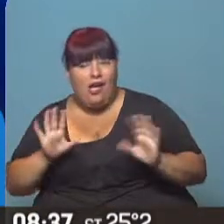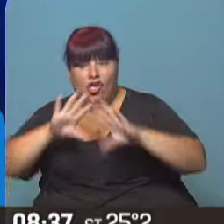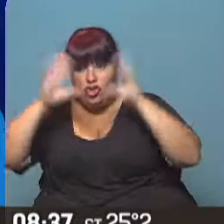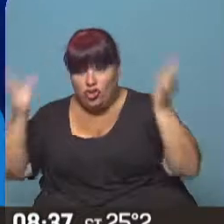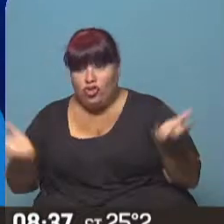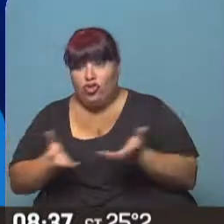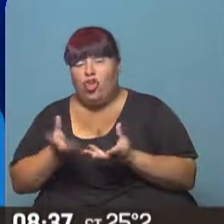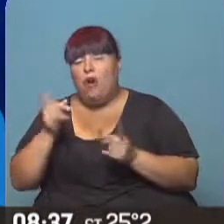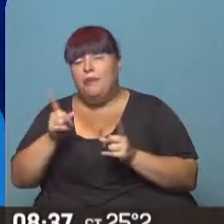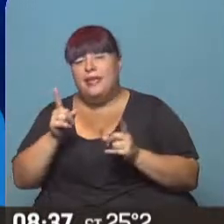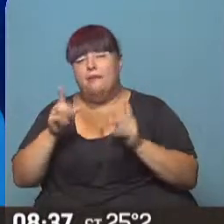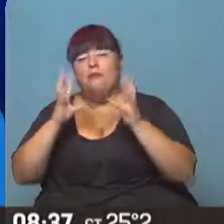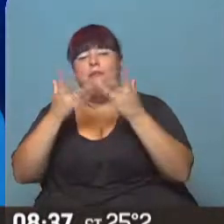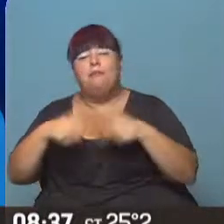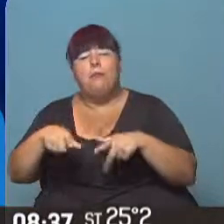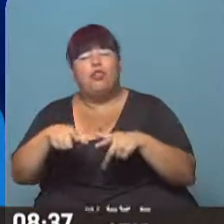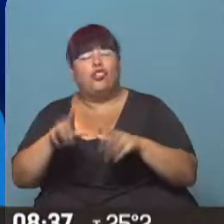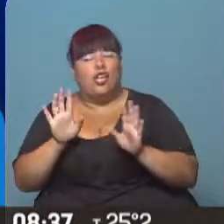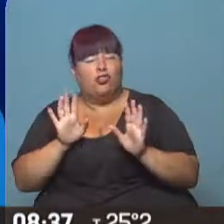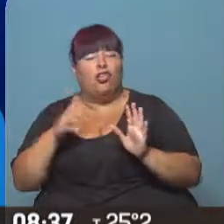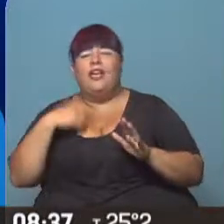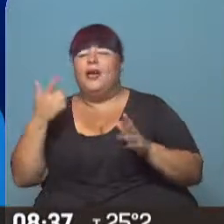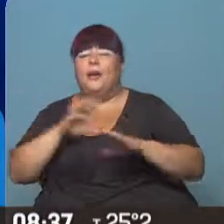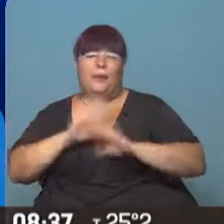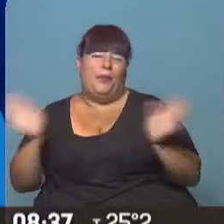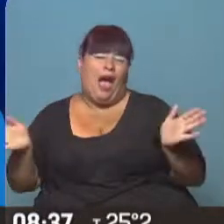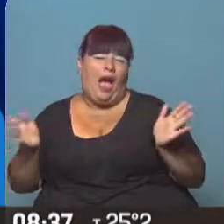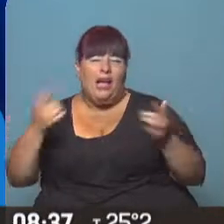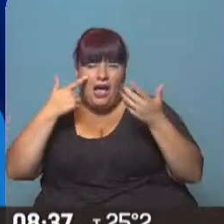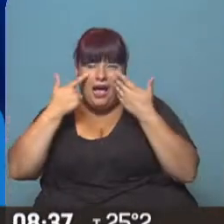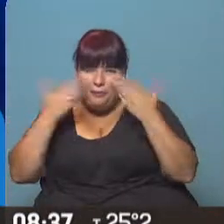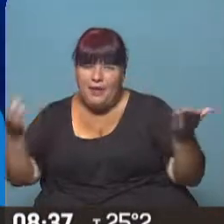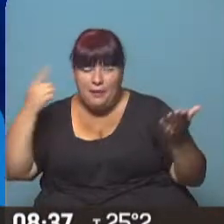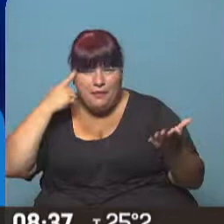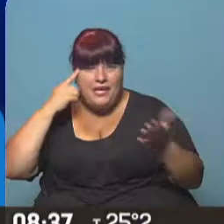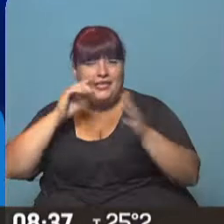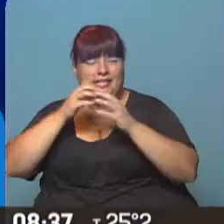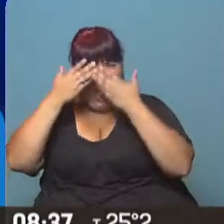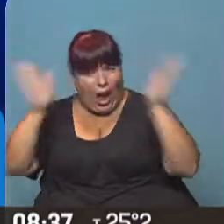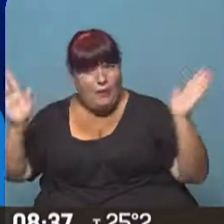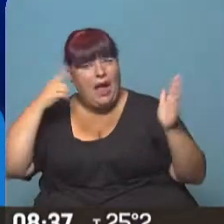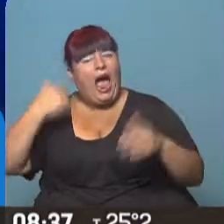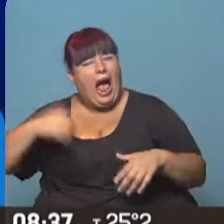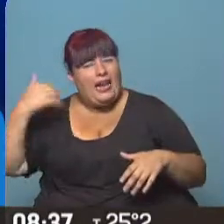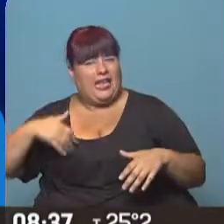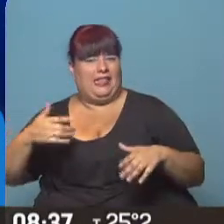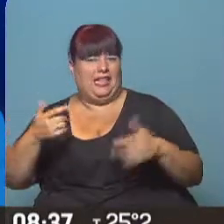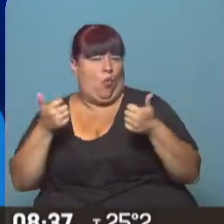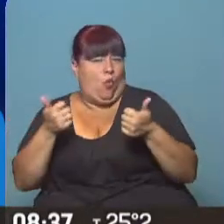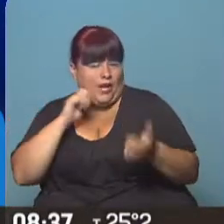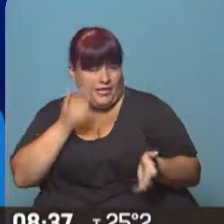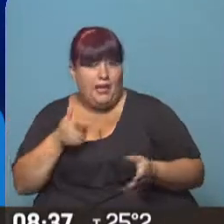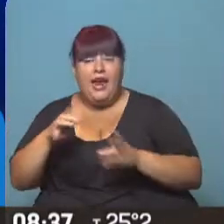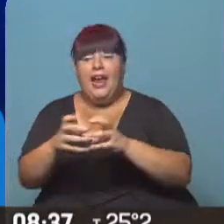esto está dentro del esquema de lo que tenemos que sacarnos de esa telaraña y pensar en una Argentina que realmente es espectacular.